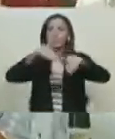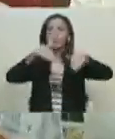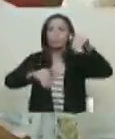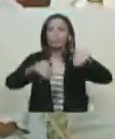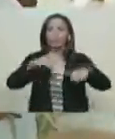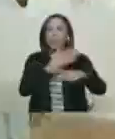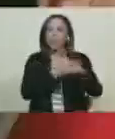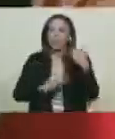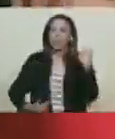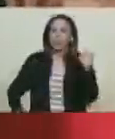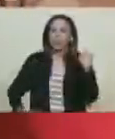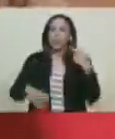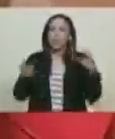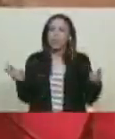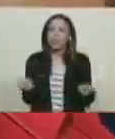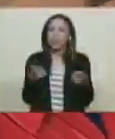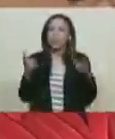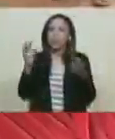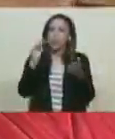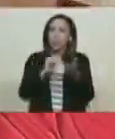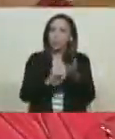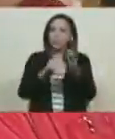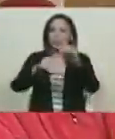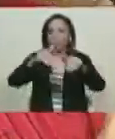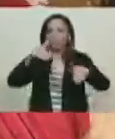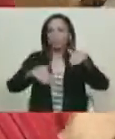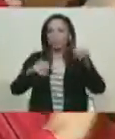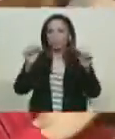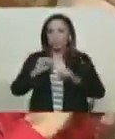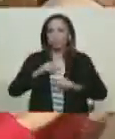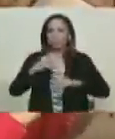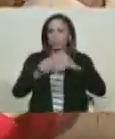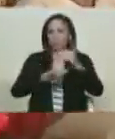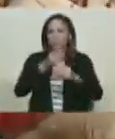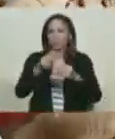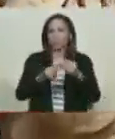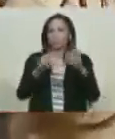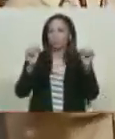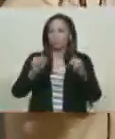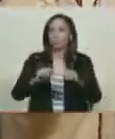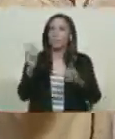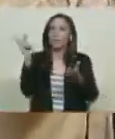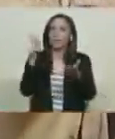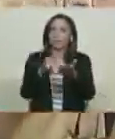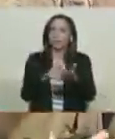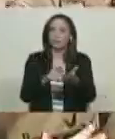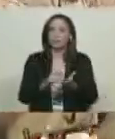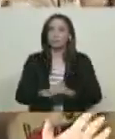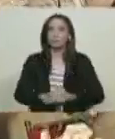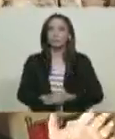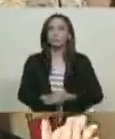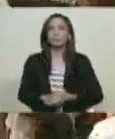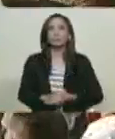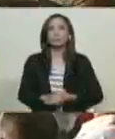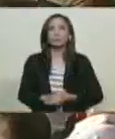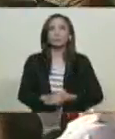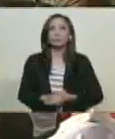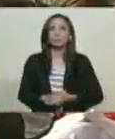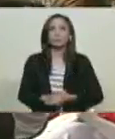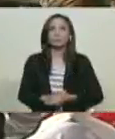llevarlos a la victoria de las elecciones presidenciales de este año. ¡Lo juro!